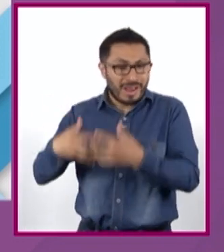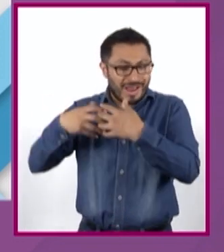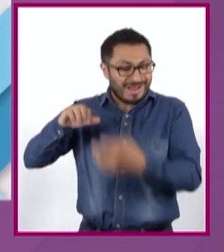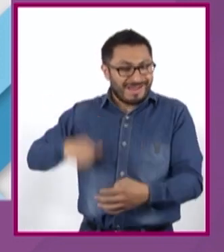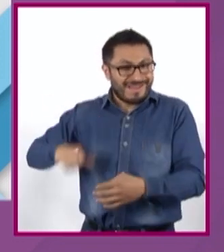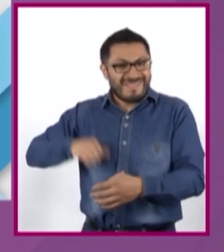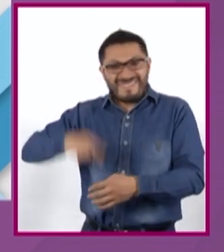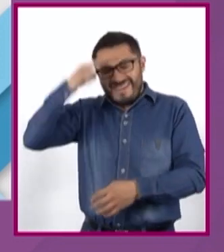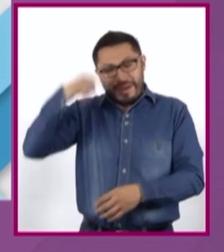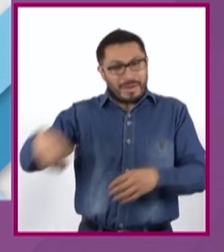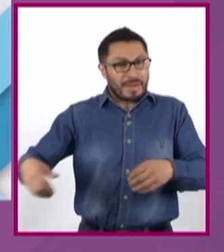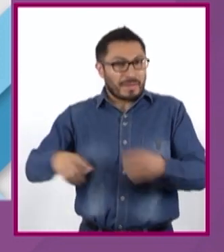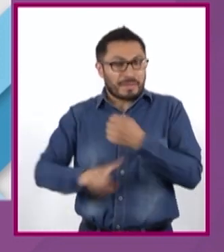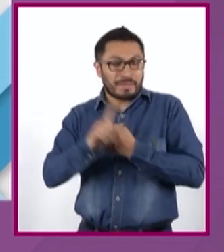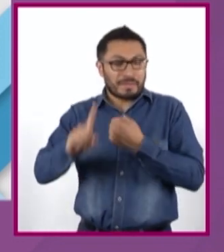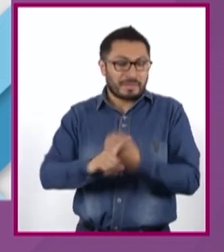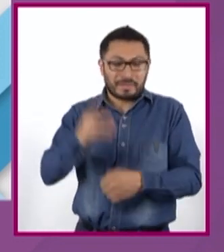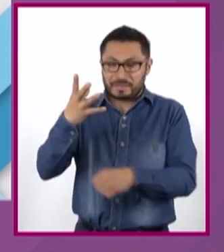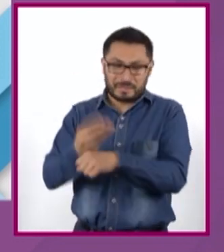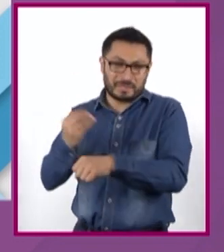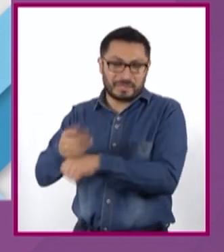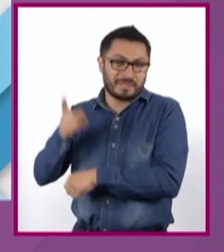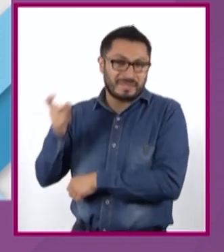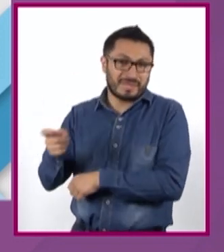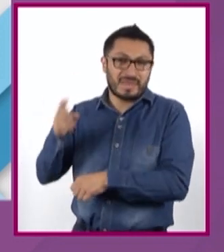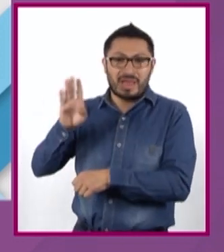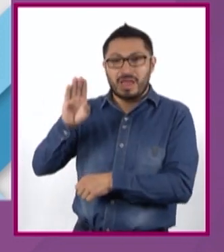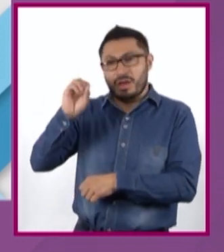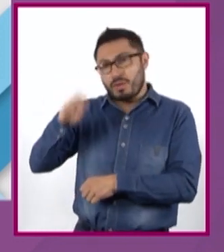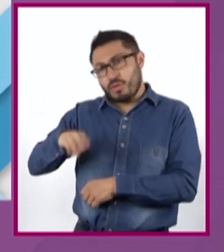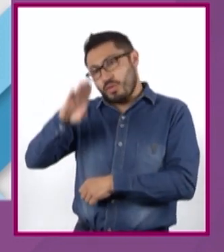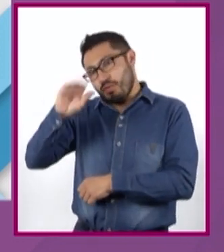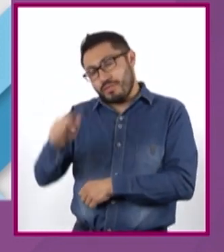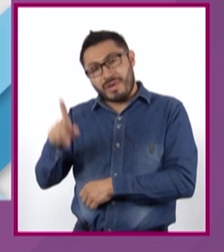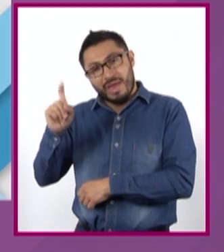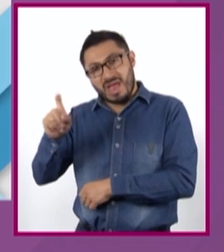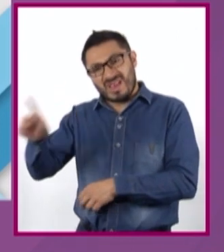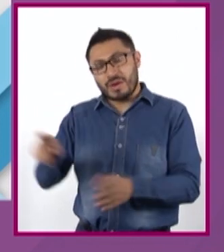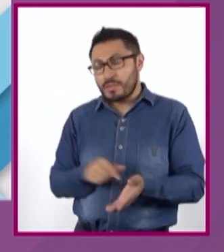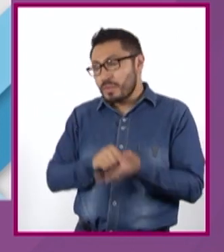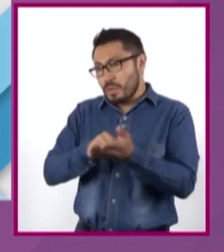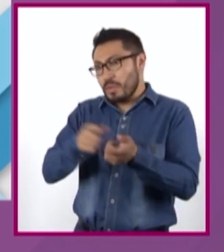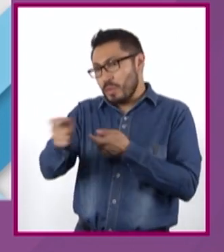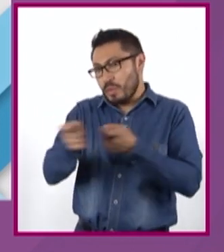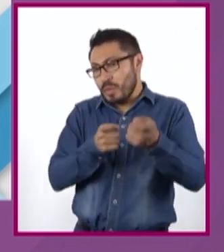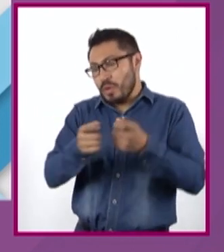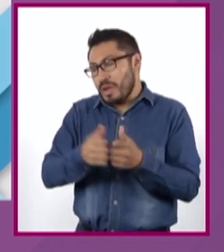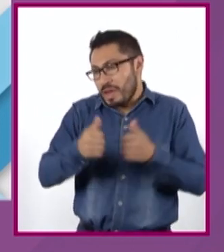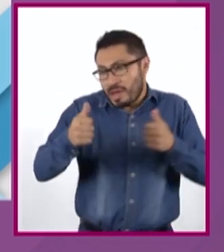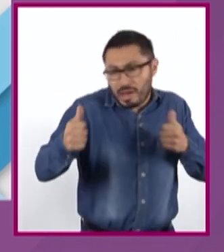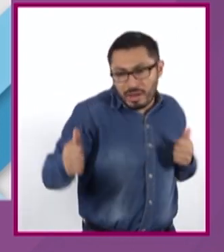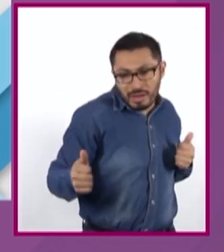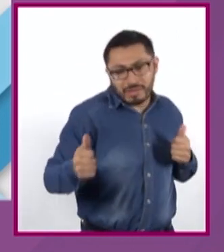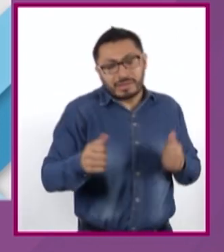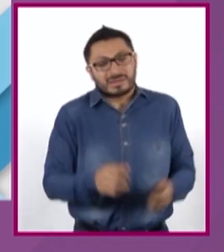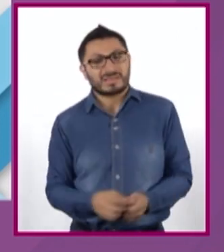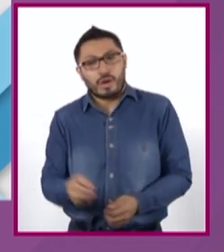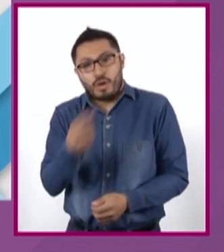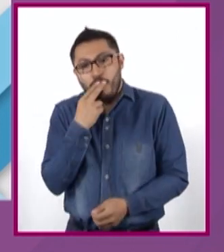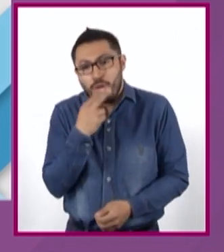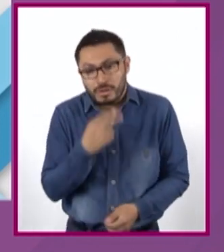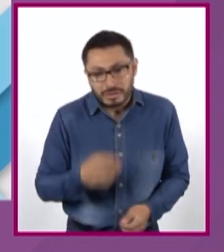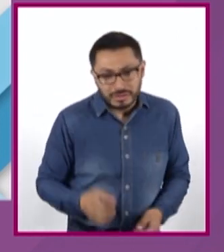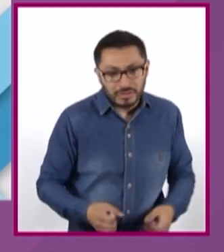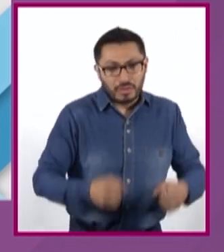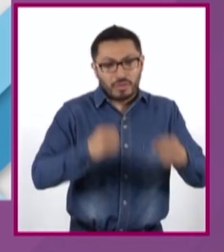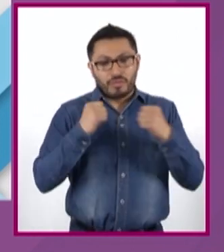los problemas que tenía la bomba de agua, Newcomen propuso manipularla a distancia, utilizando la